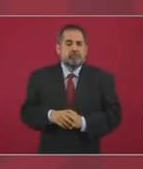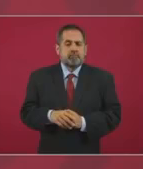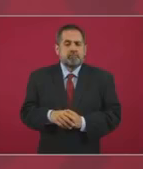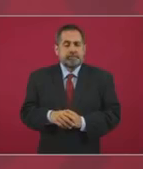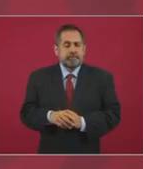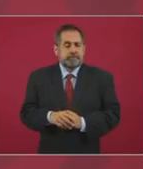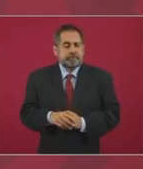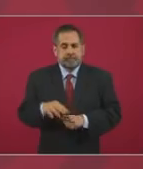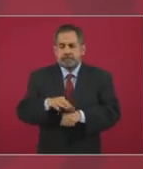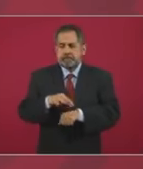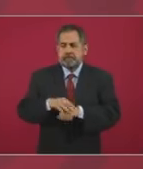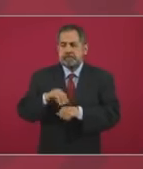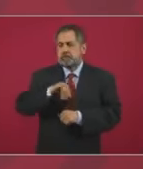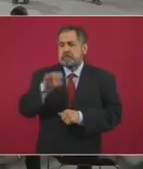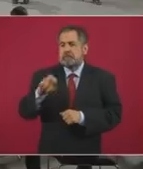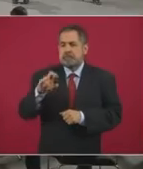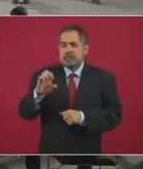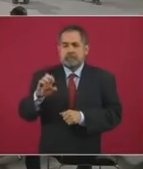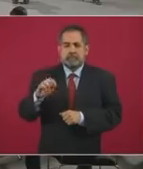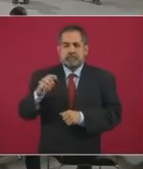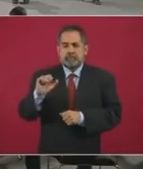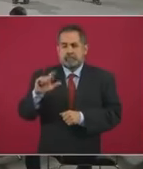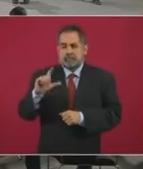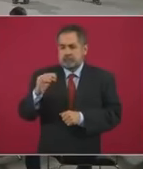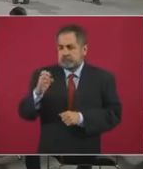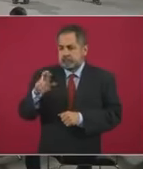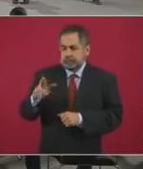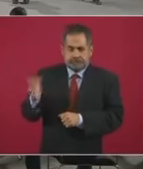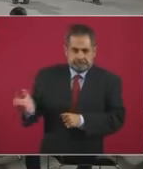el doctor Jorge Alcocer.